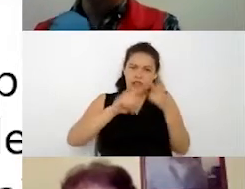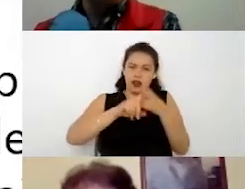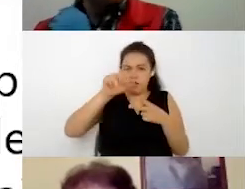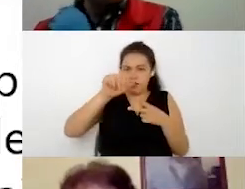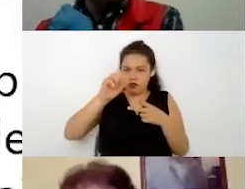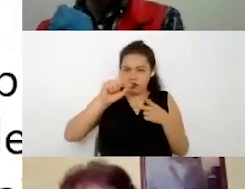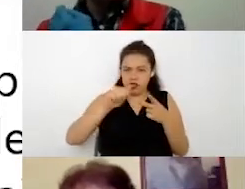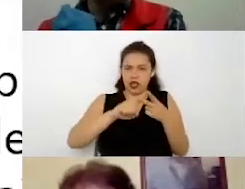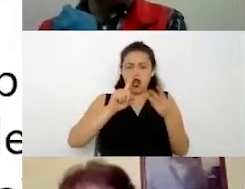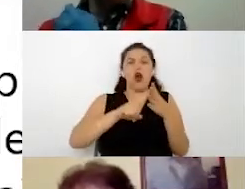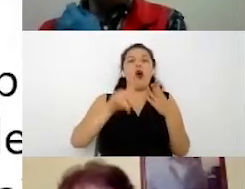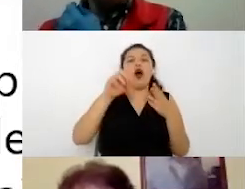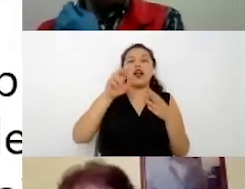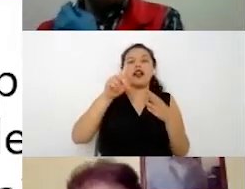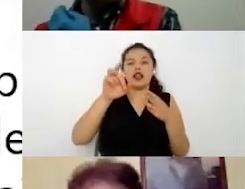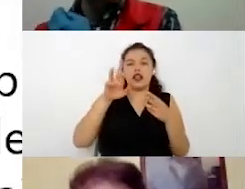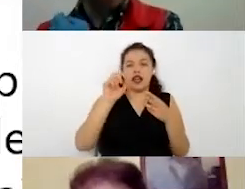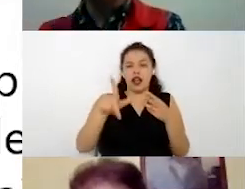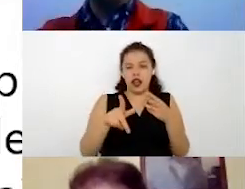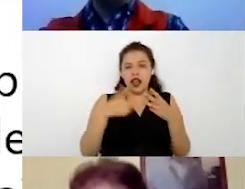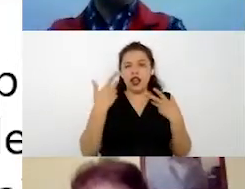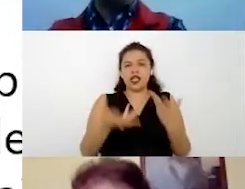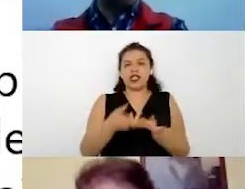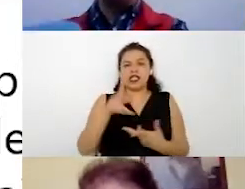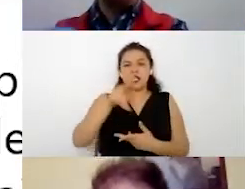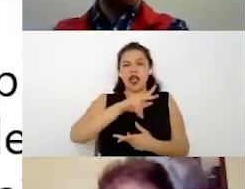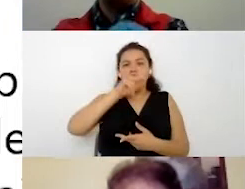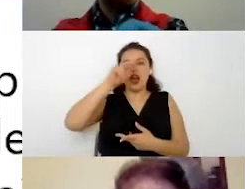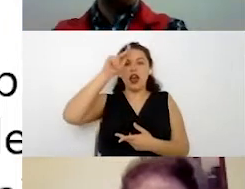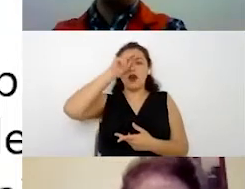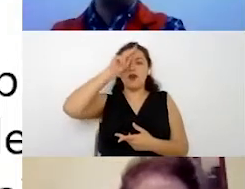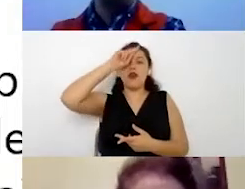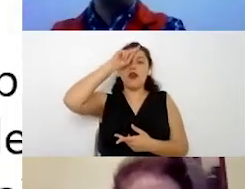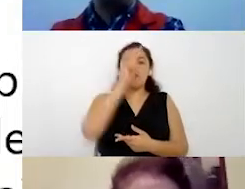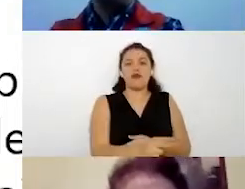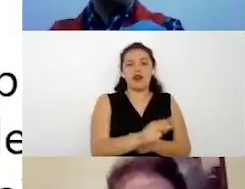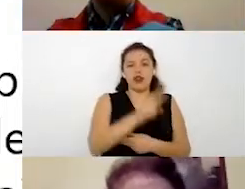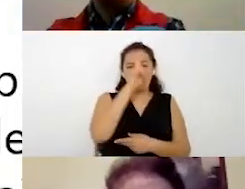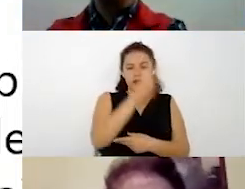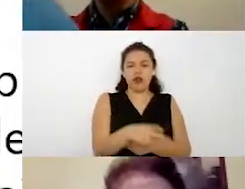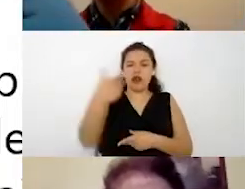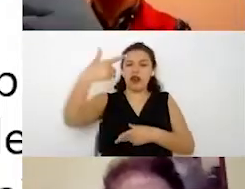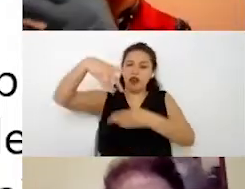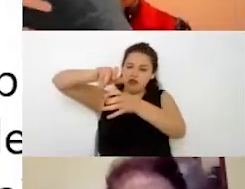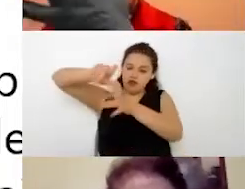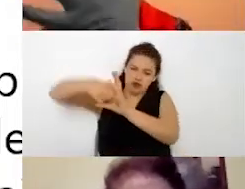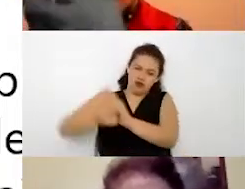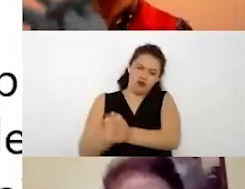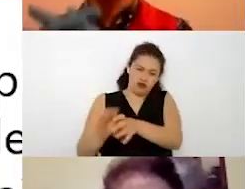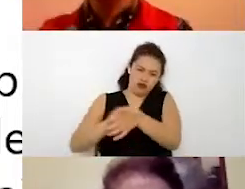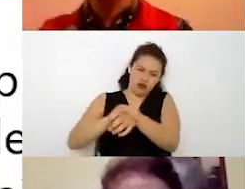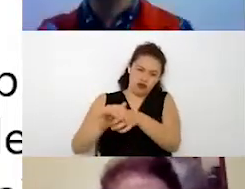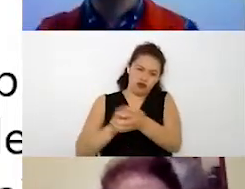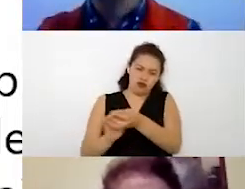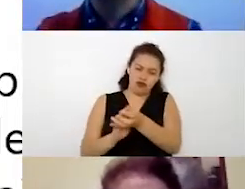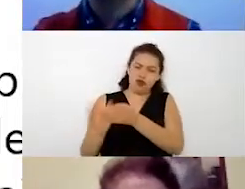arterial, está prohibido lavar a chorro. ¿Por qué creen que esté prohibido lavar a chorro? O no podamos proceder a hacer